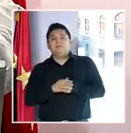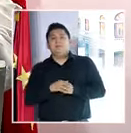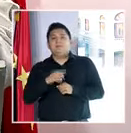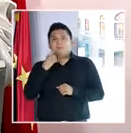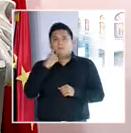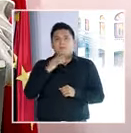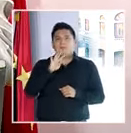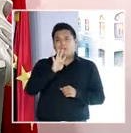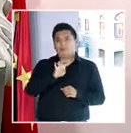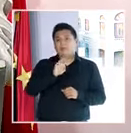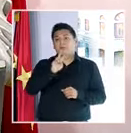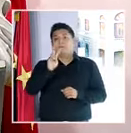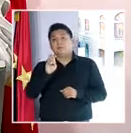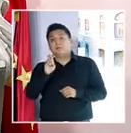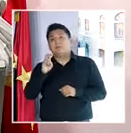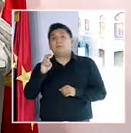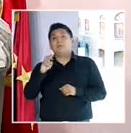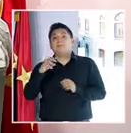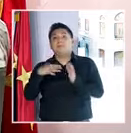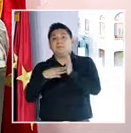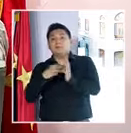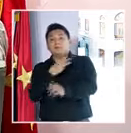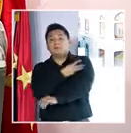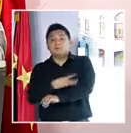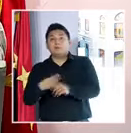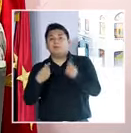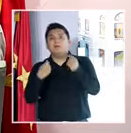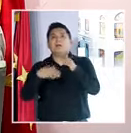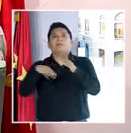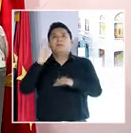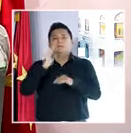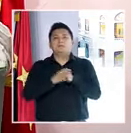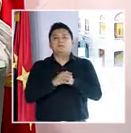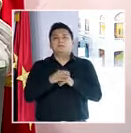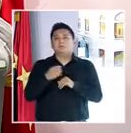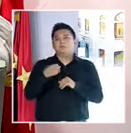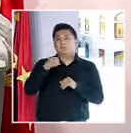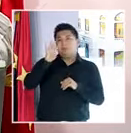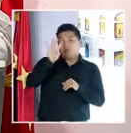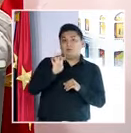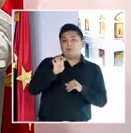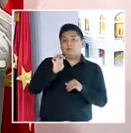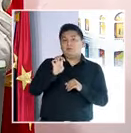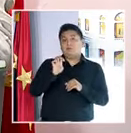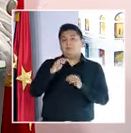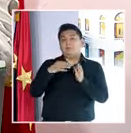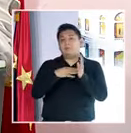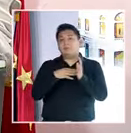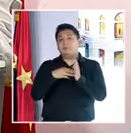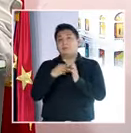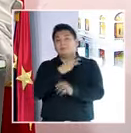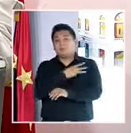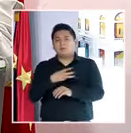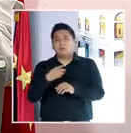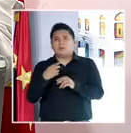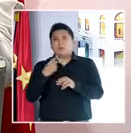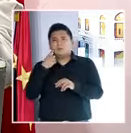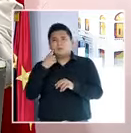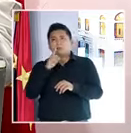9.497 millones de pesos a más de 19.284 millones de pesos, con un incremento